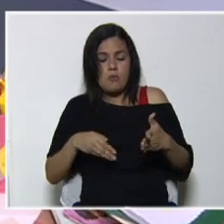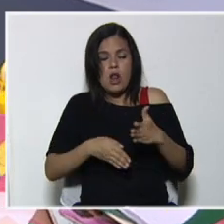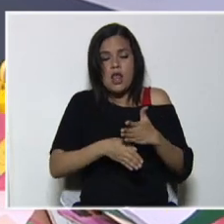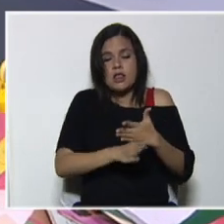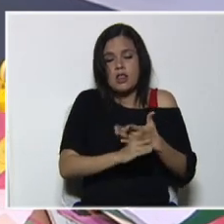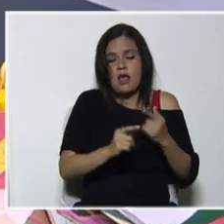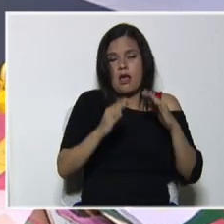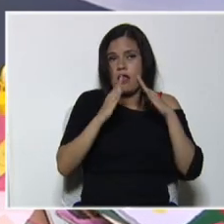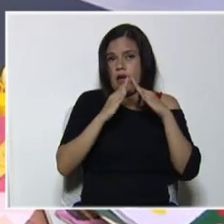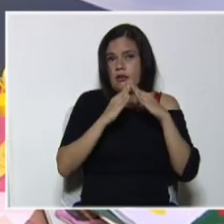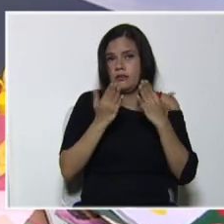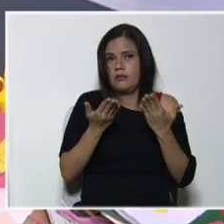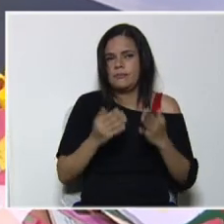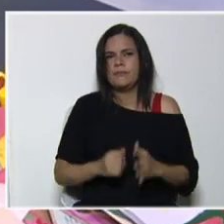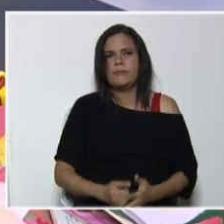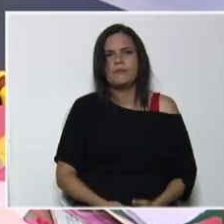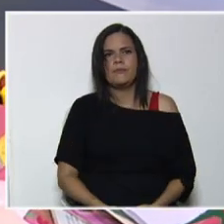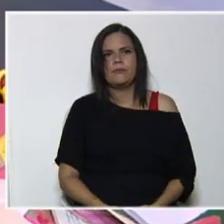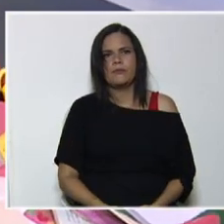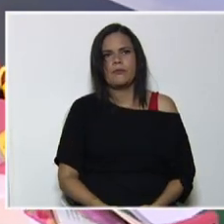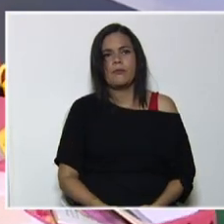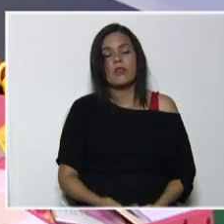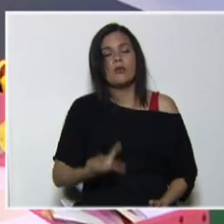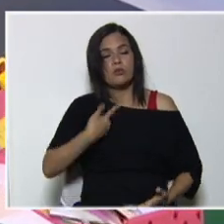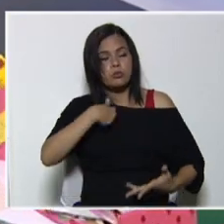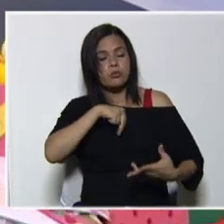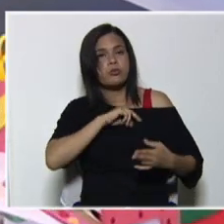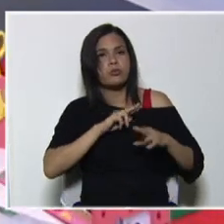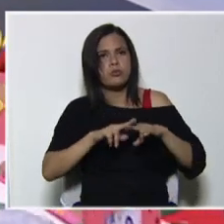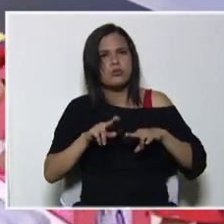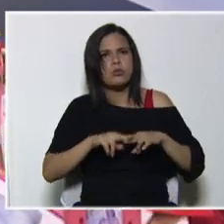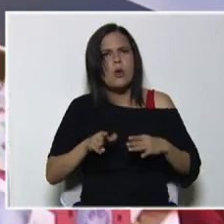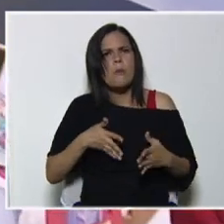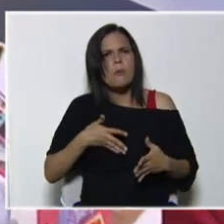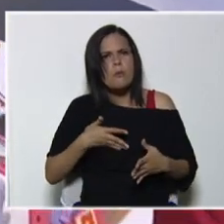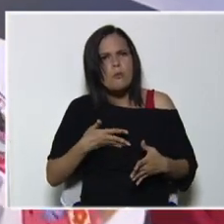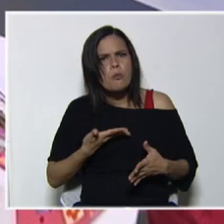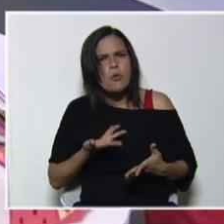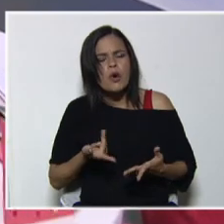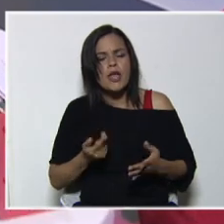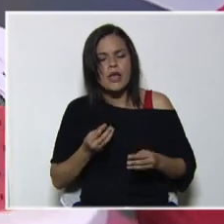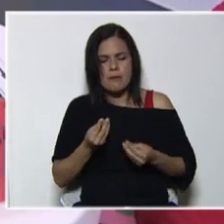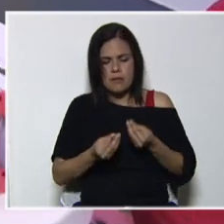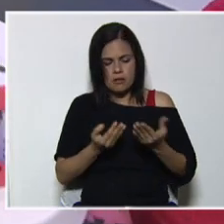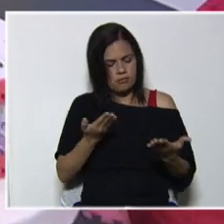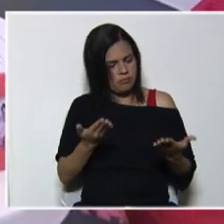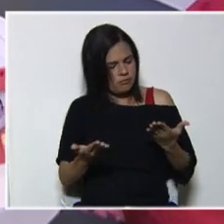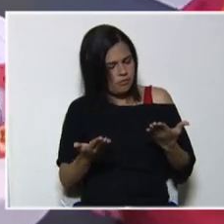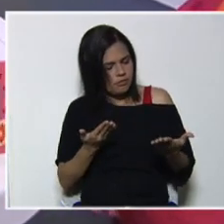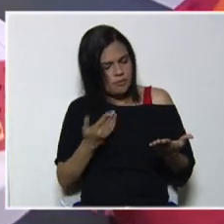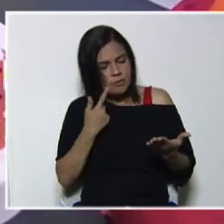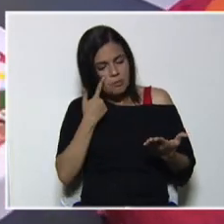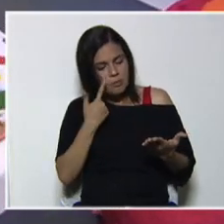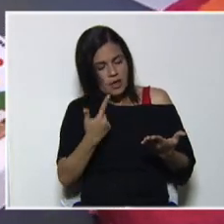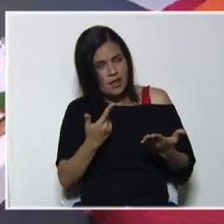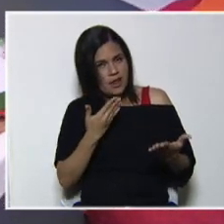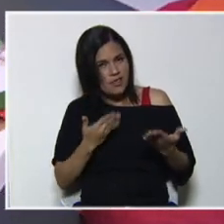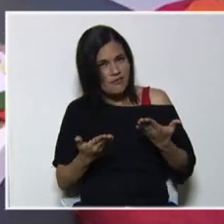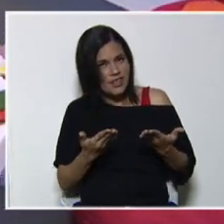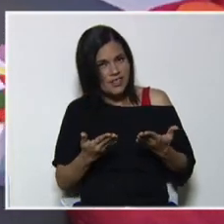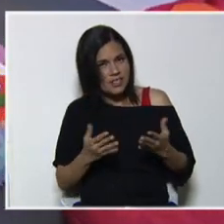casa. Y así nuestra niña y nuestro niño puede diferenciar, ¿verdad? Y puede